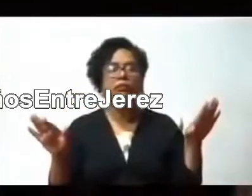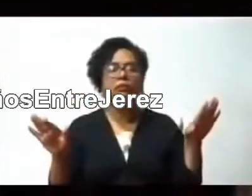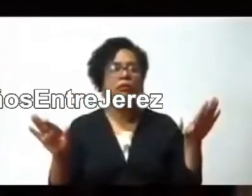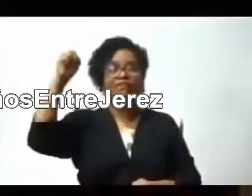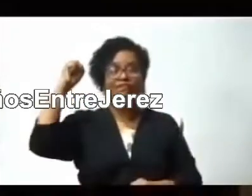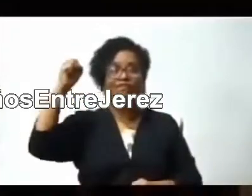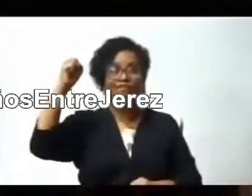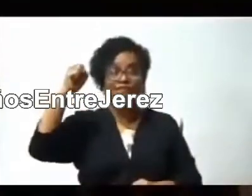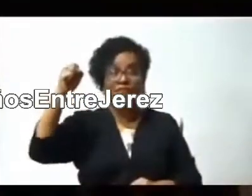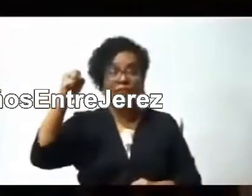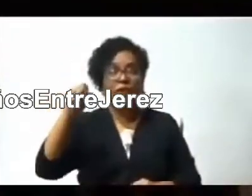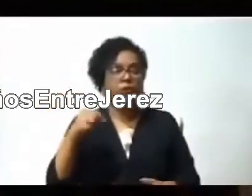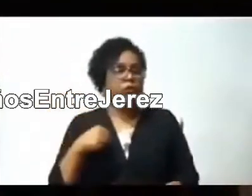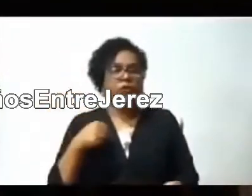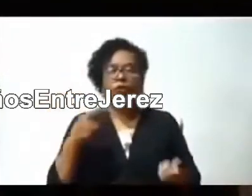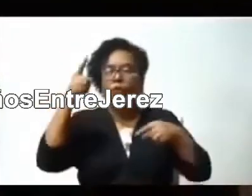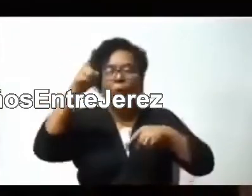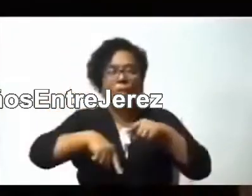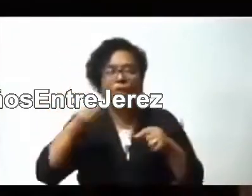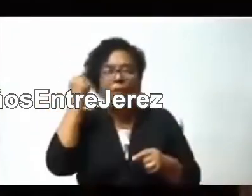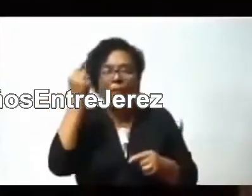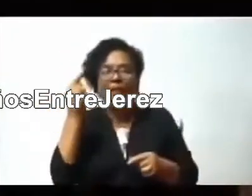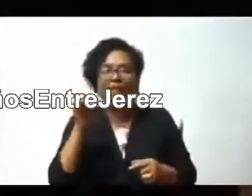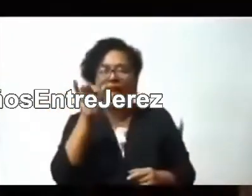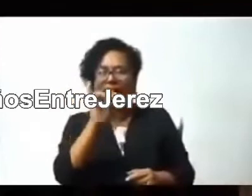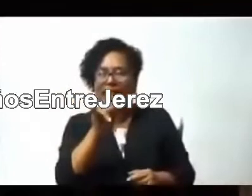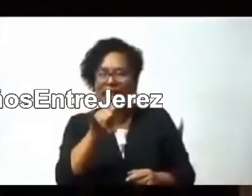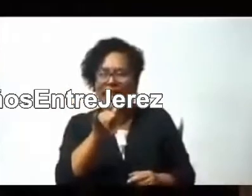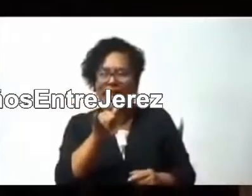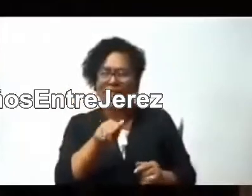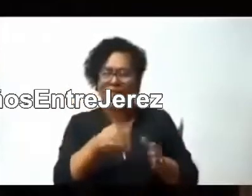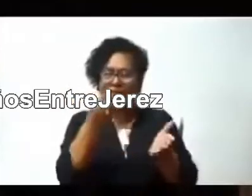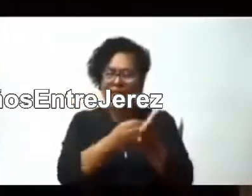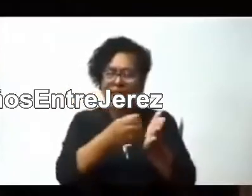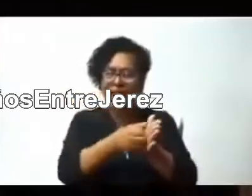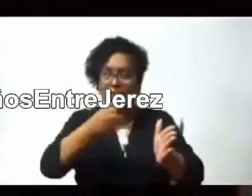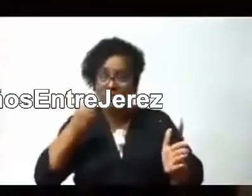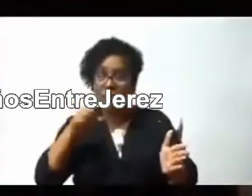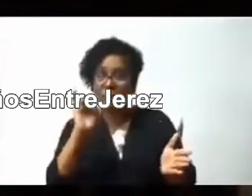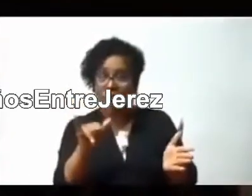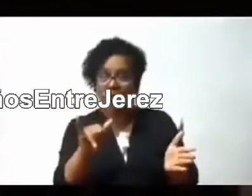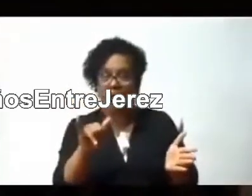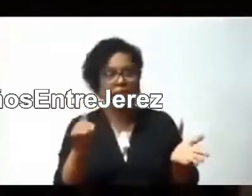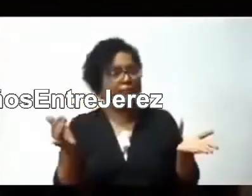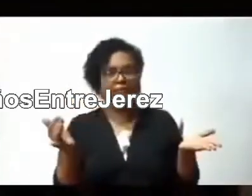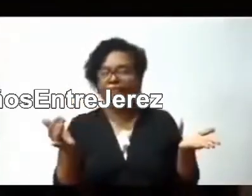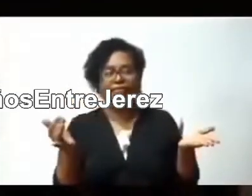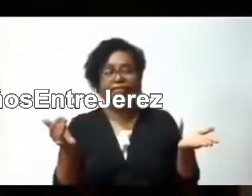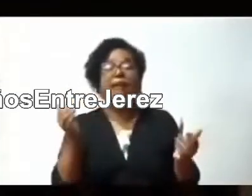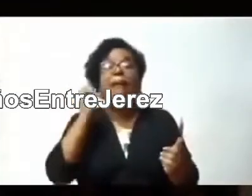tema. Otro 19 de octubre. Las cifras siguen altas. Muchas personas carentes